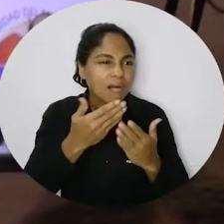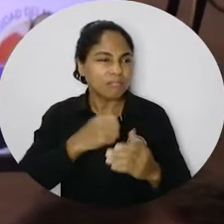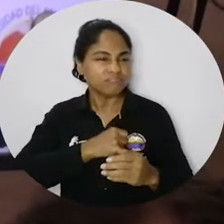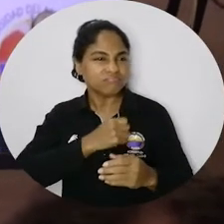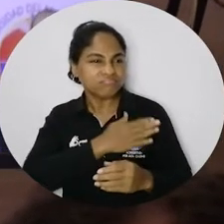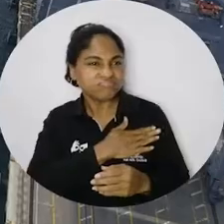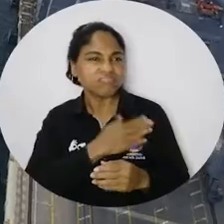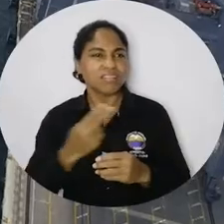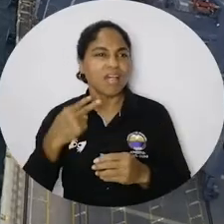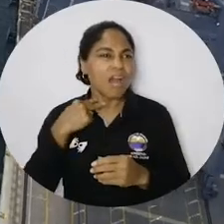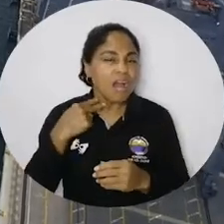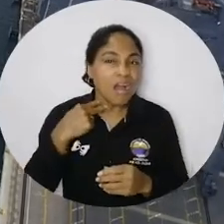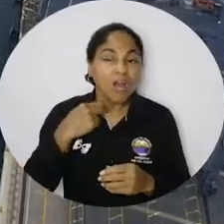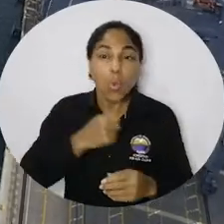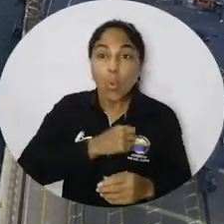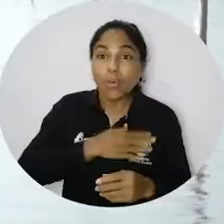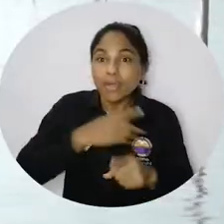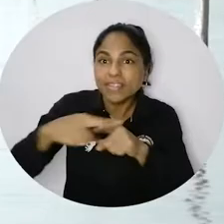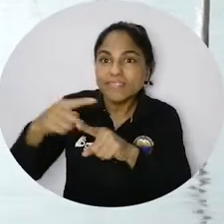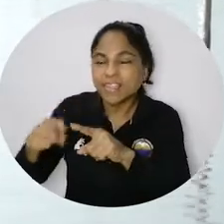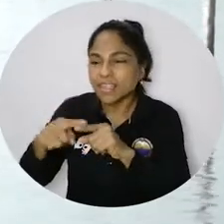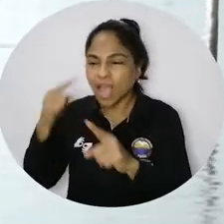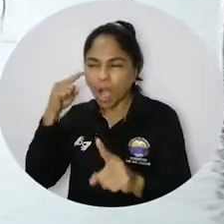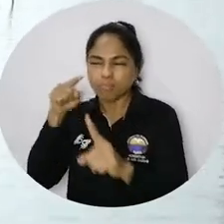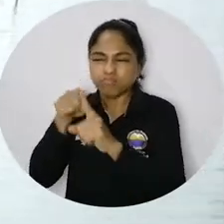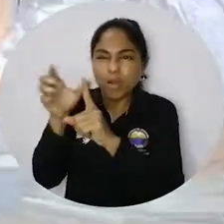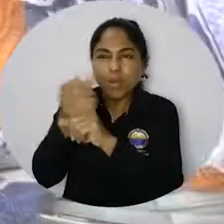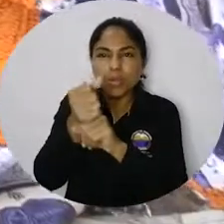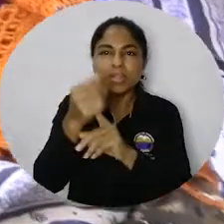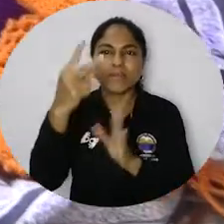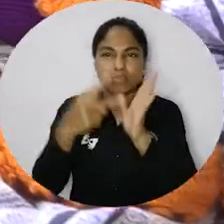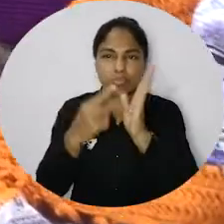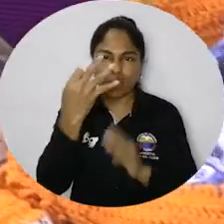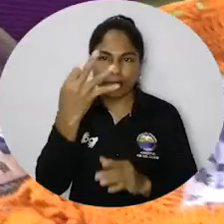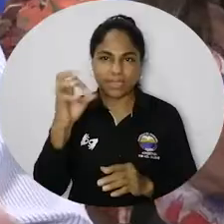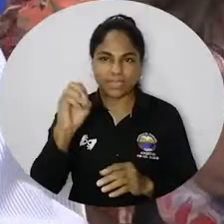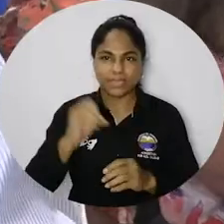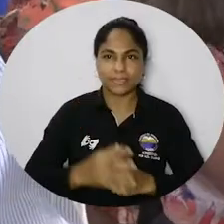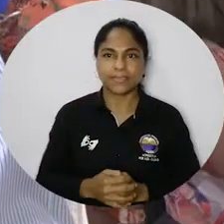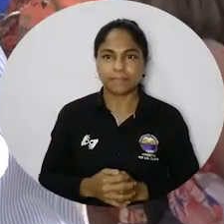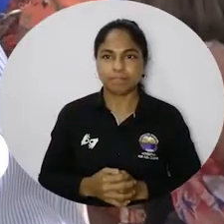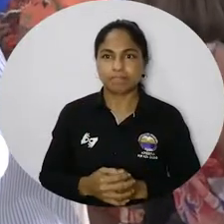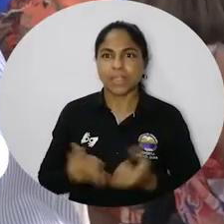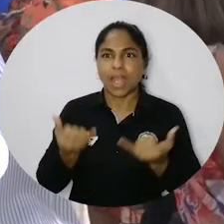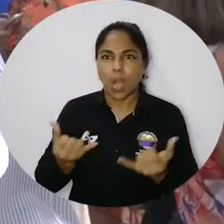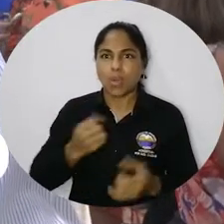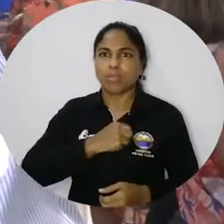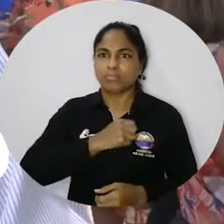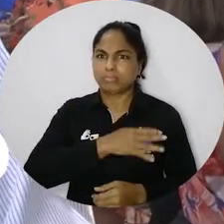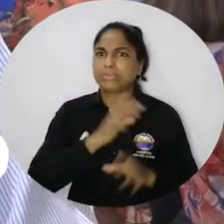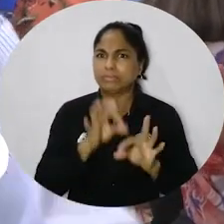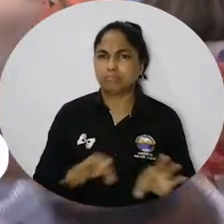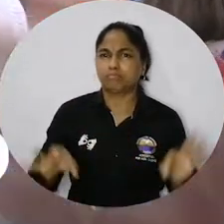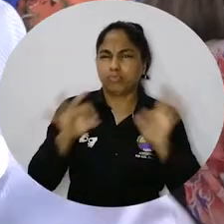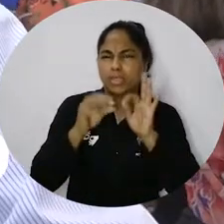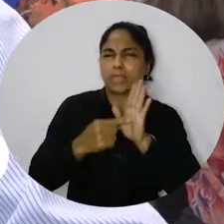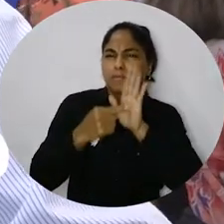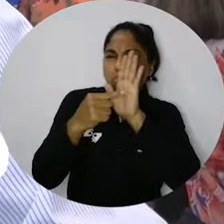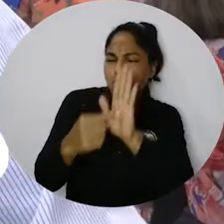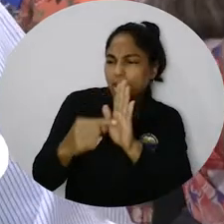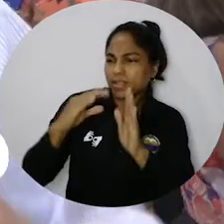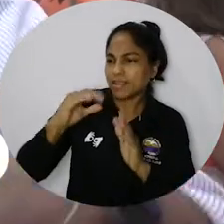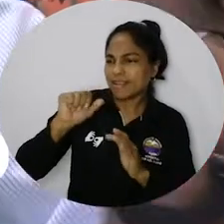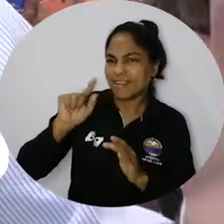y oportunidades para avanzar con miras al cumplimiento de los objetivos en 2030. Una gran oportunidad hoy acá en la universidad para mostrar el rol de la